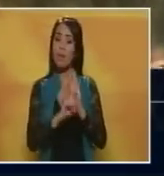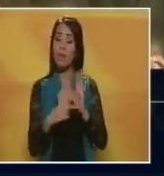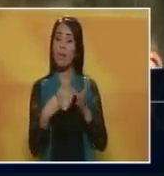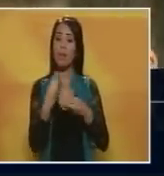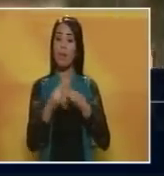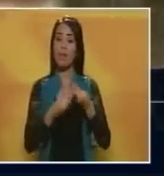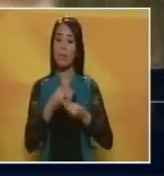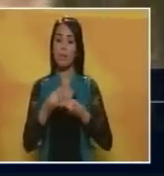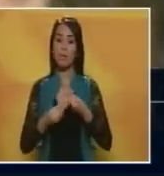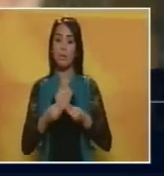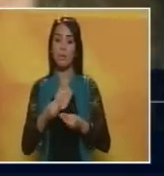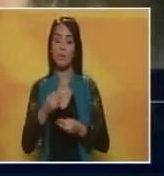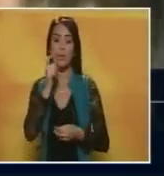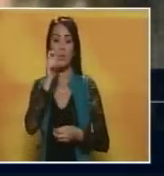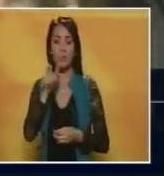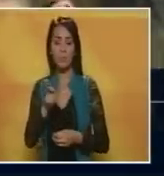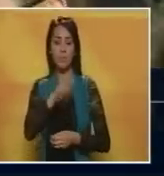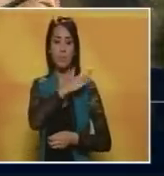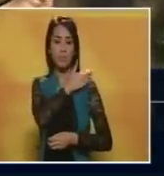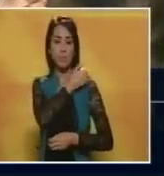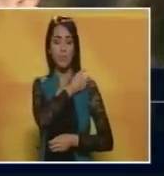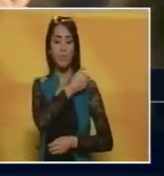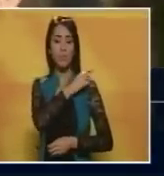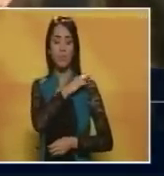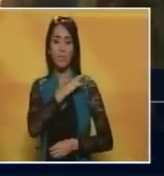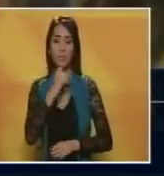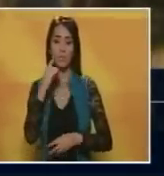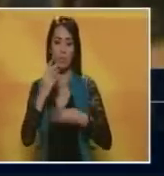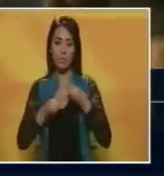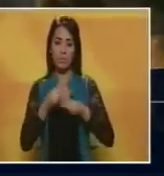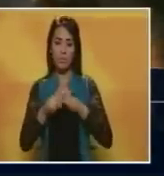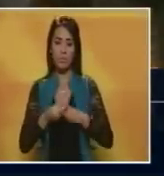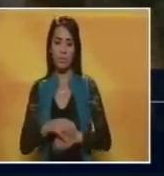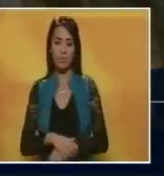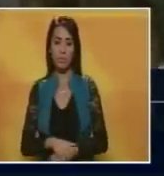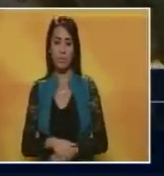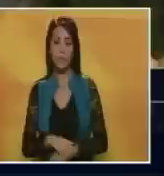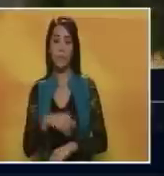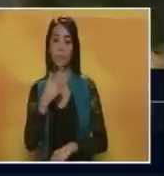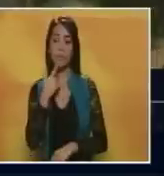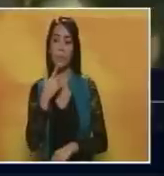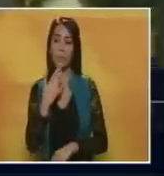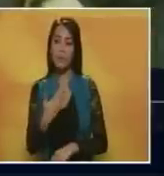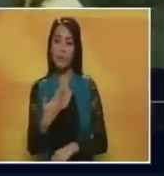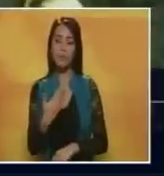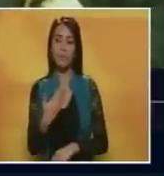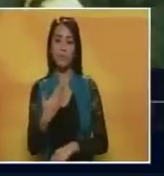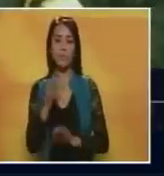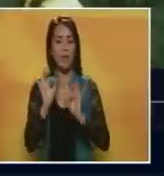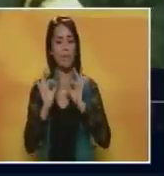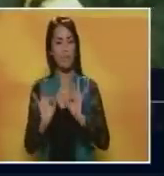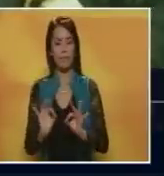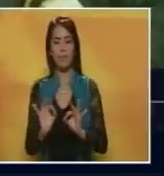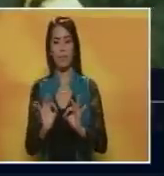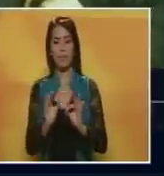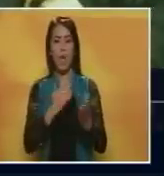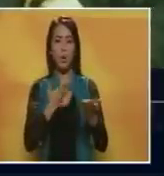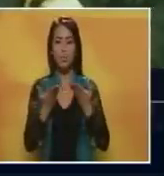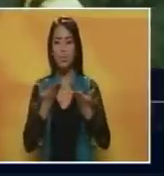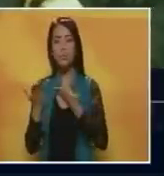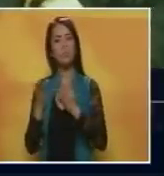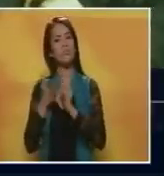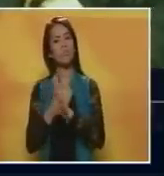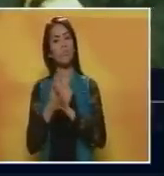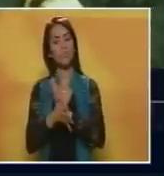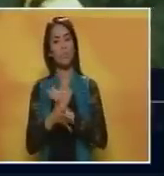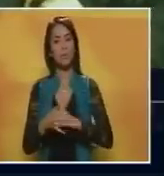general montilla de las acciones y me estaban siendo requerimientos especiales en logística para